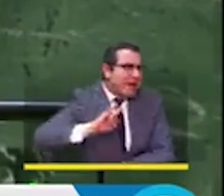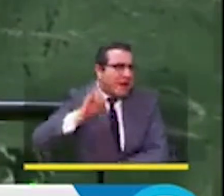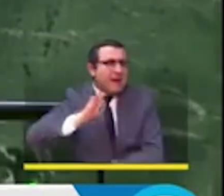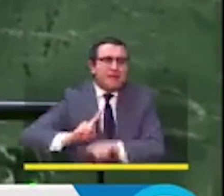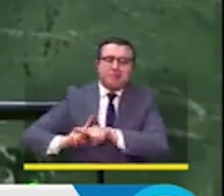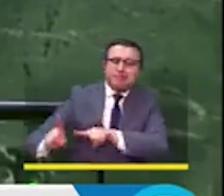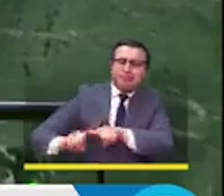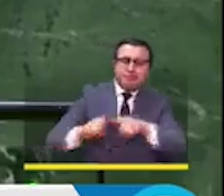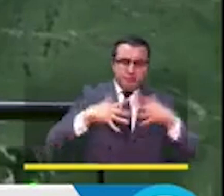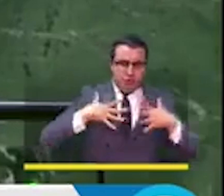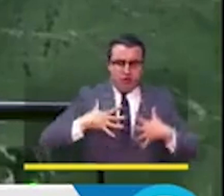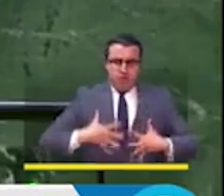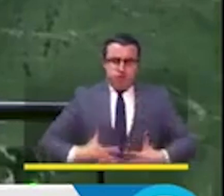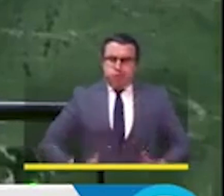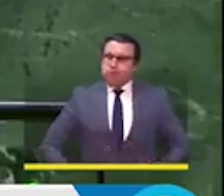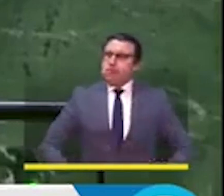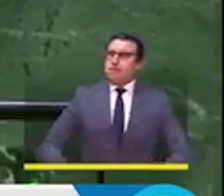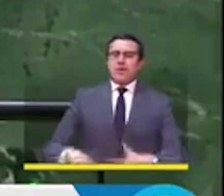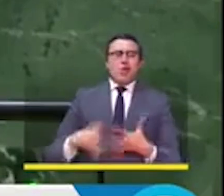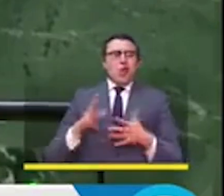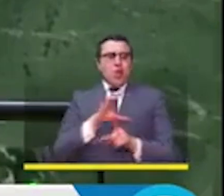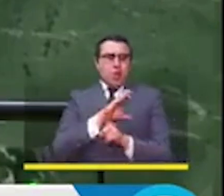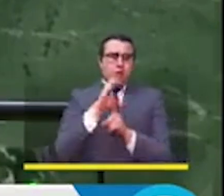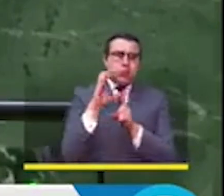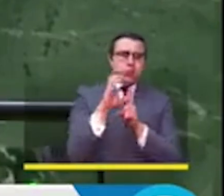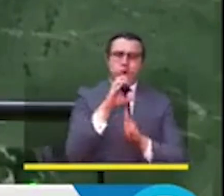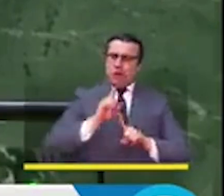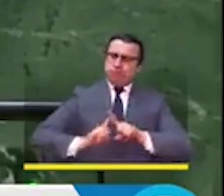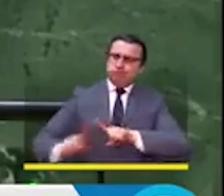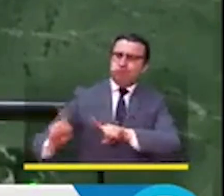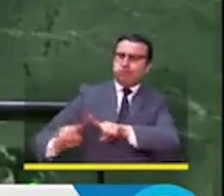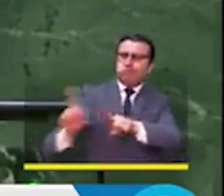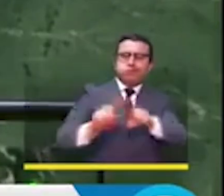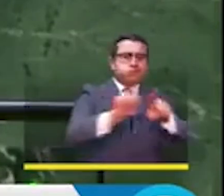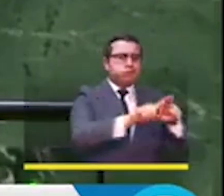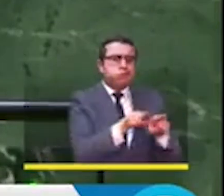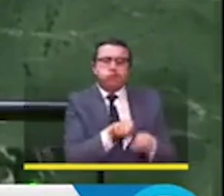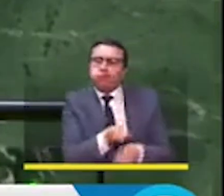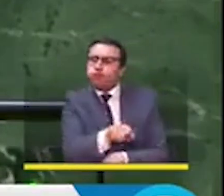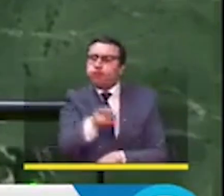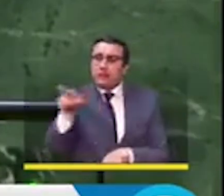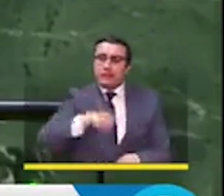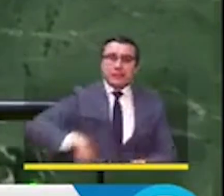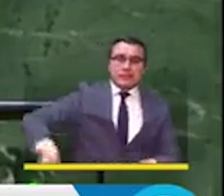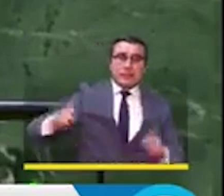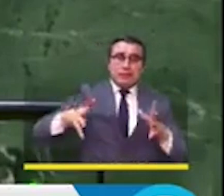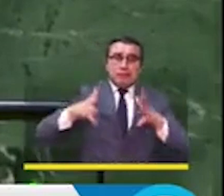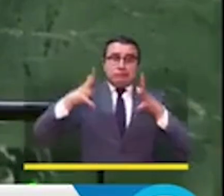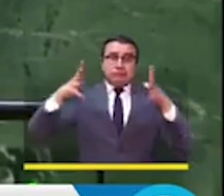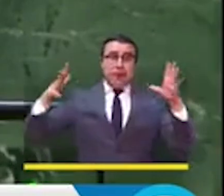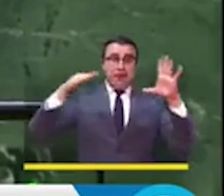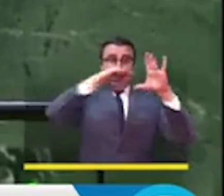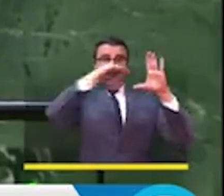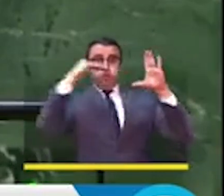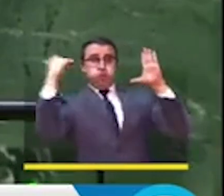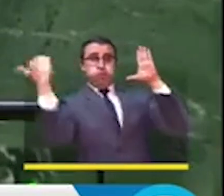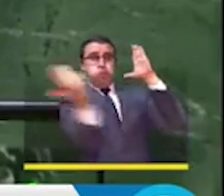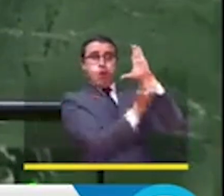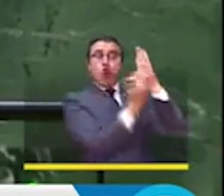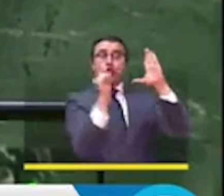y culturas se amalgaman sin perder sus inicios en una gran marcha del sur al